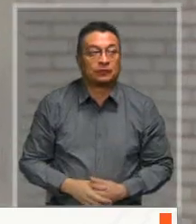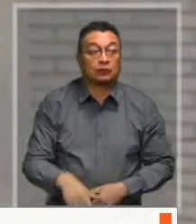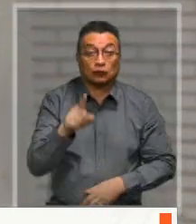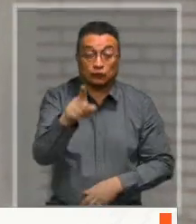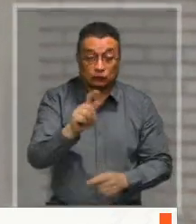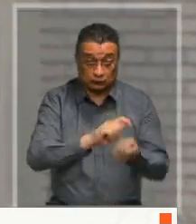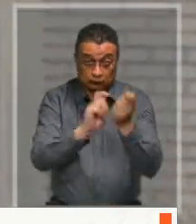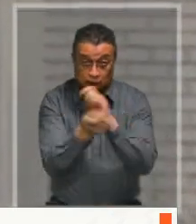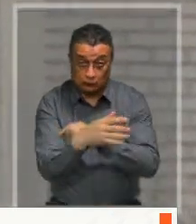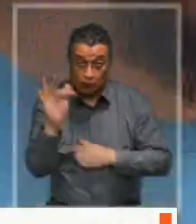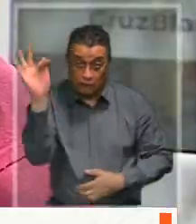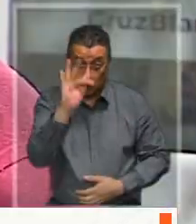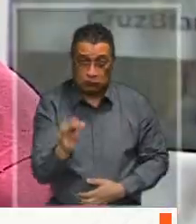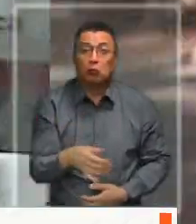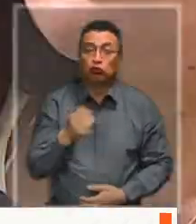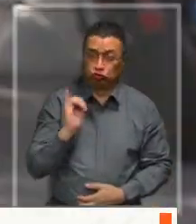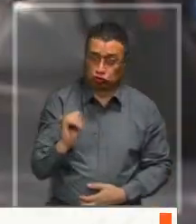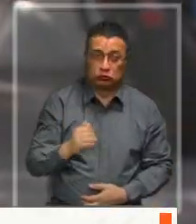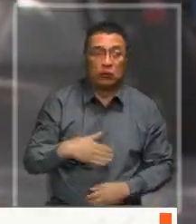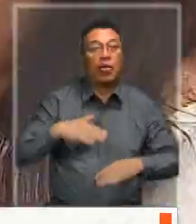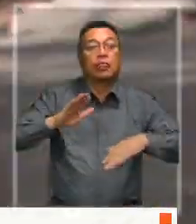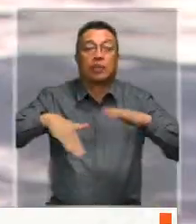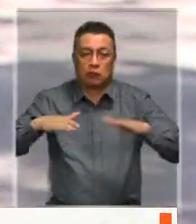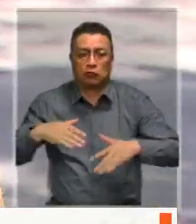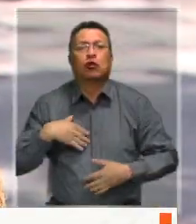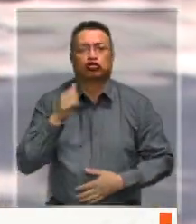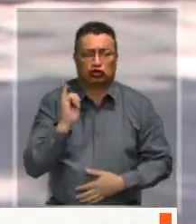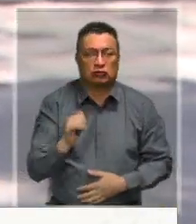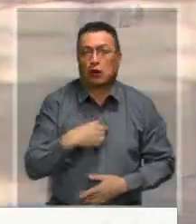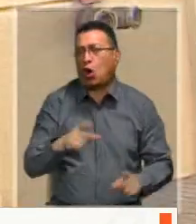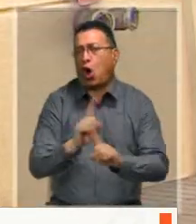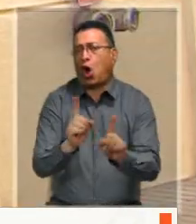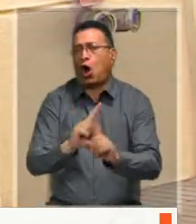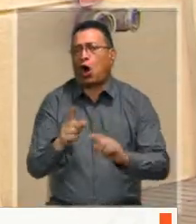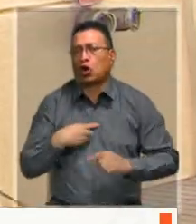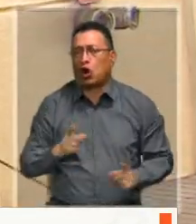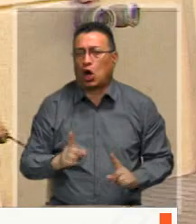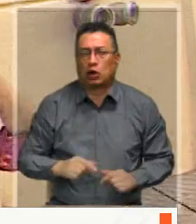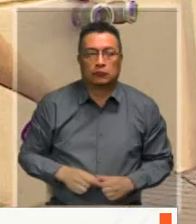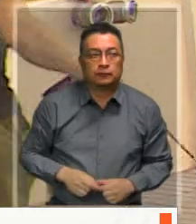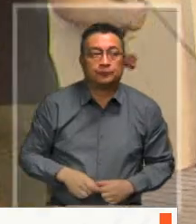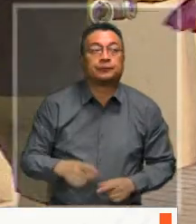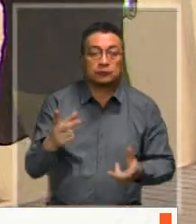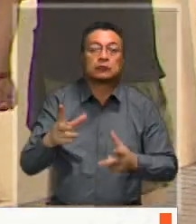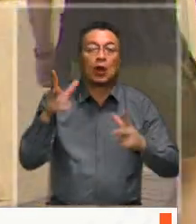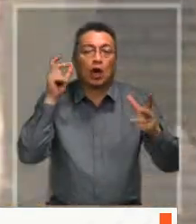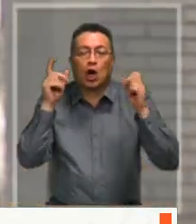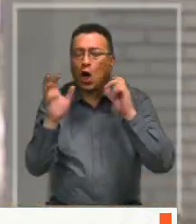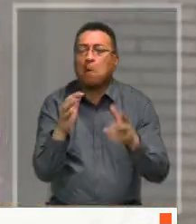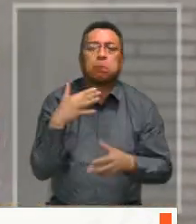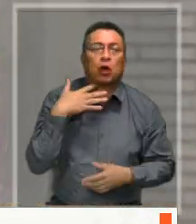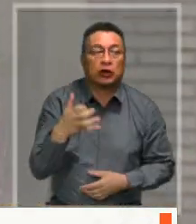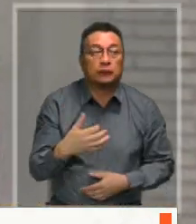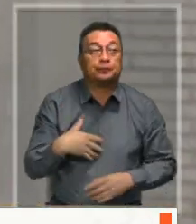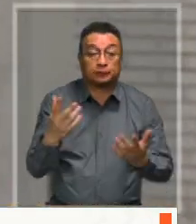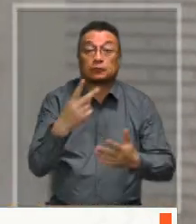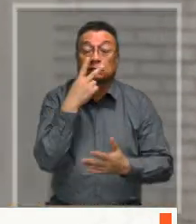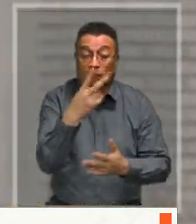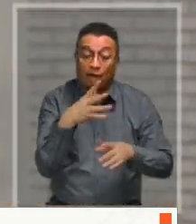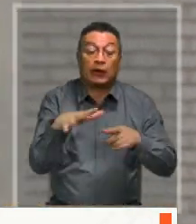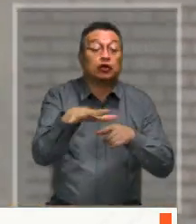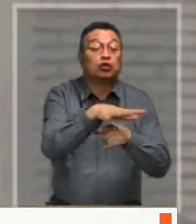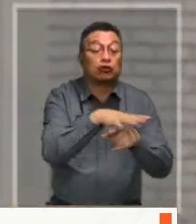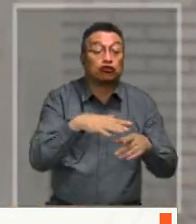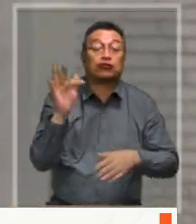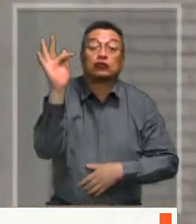¿Cambiaría a FONASA? Sí. Depende, pues. Sí me cambiaría. No, por nada del mundo. Escuchemos sus argumentos. Habría que ver las condiciones de